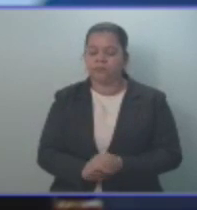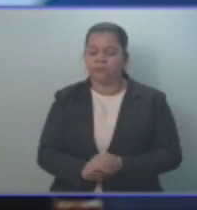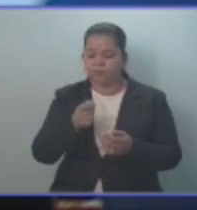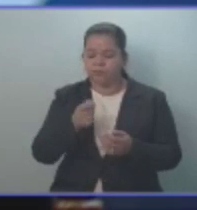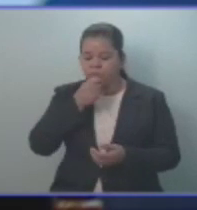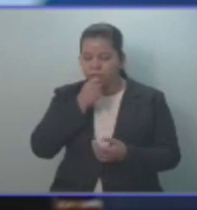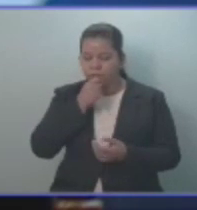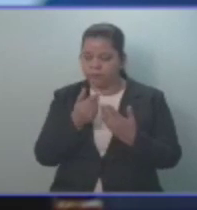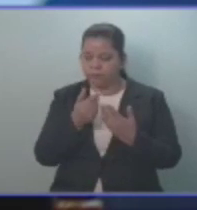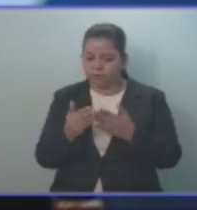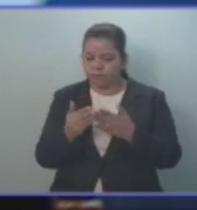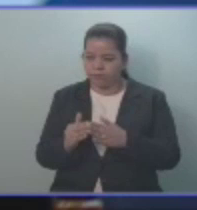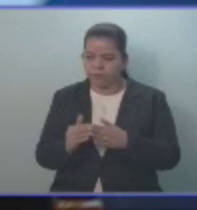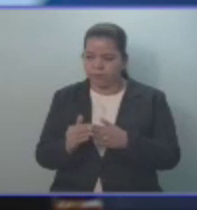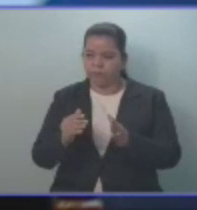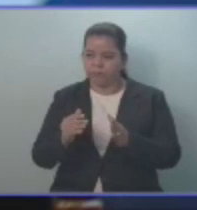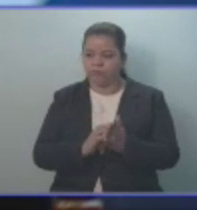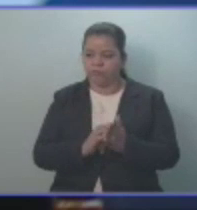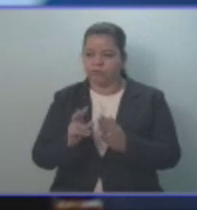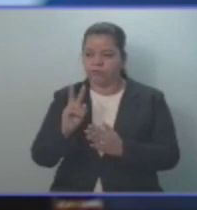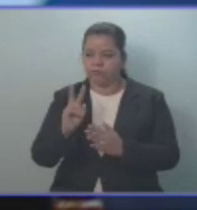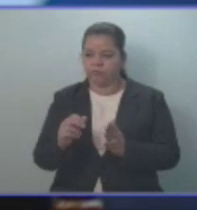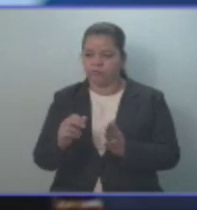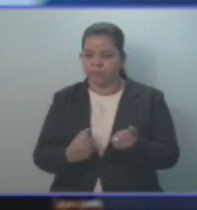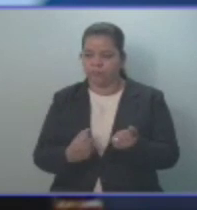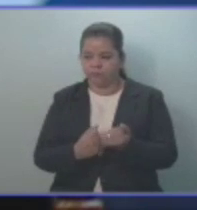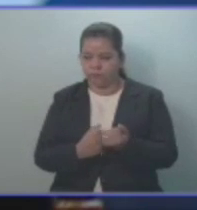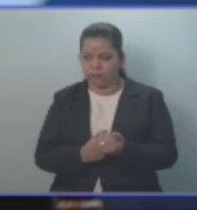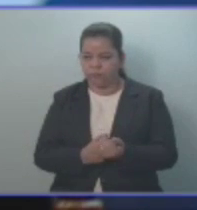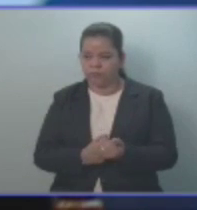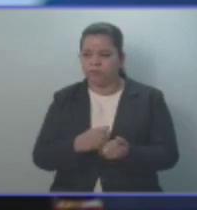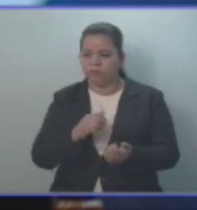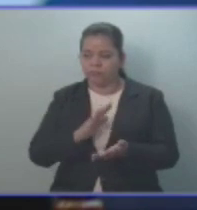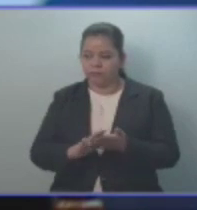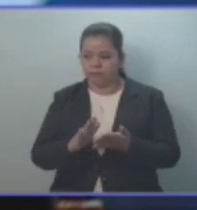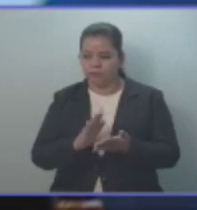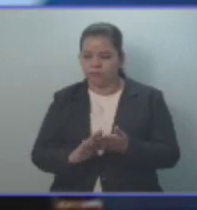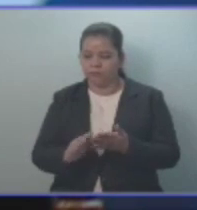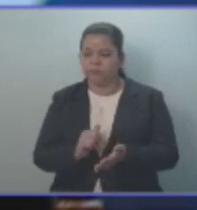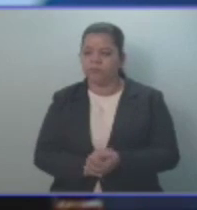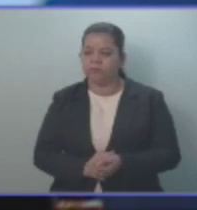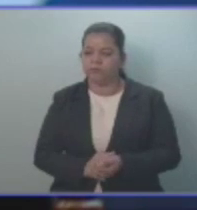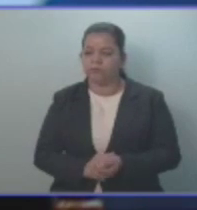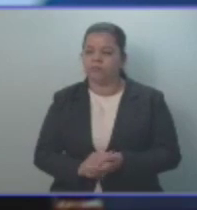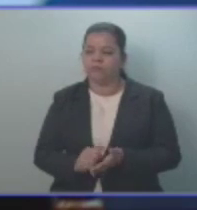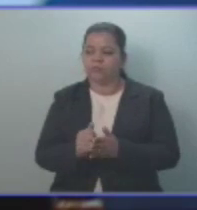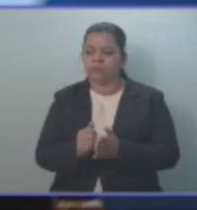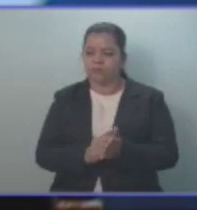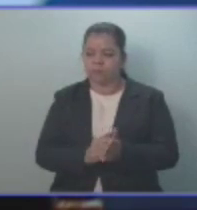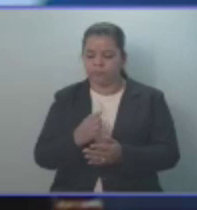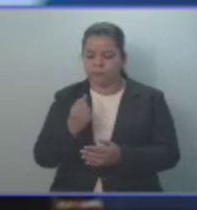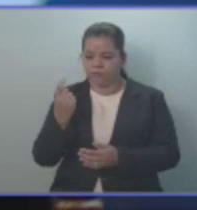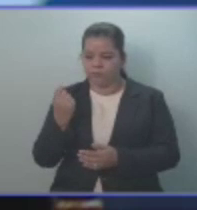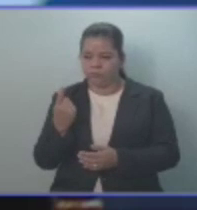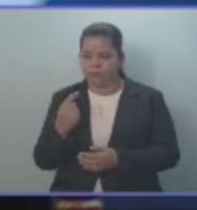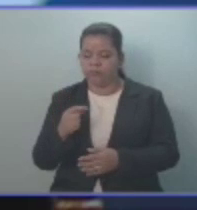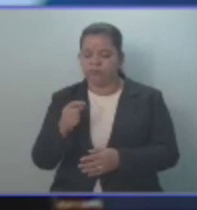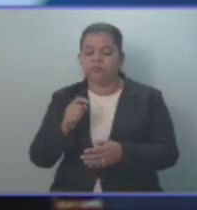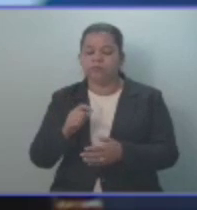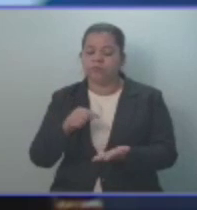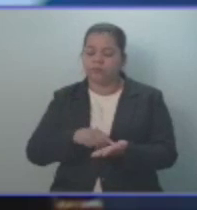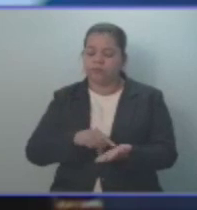contradictoria. Sección 2, asistencia en el cobro. Artículo 11, cobro de